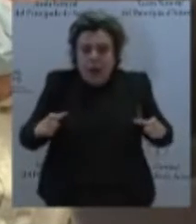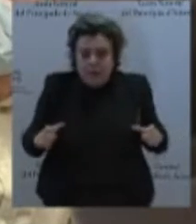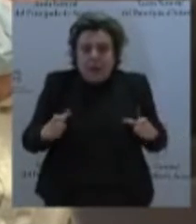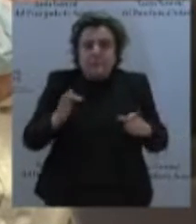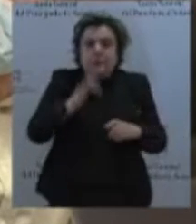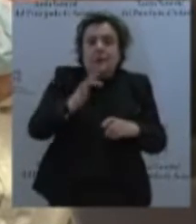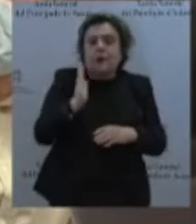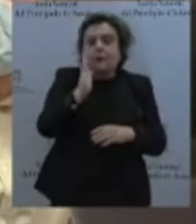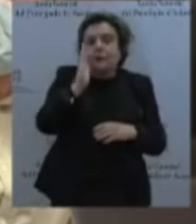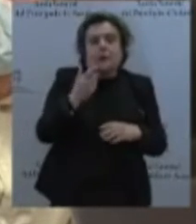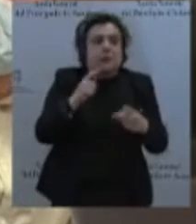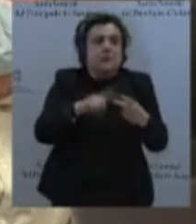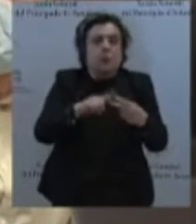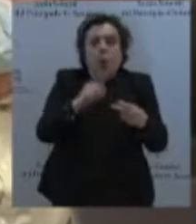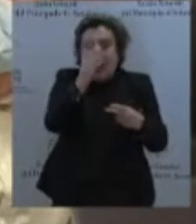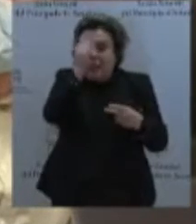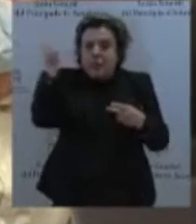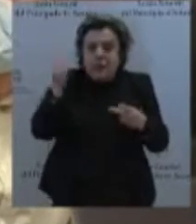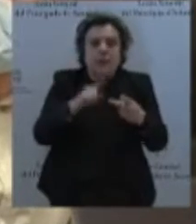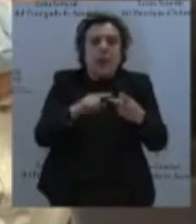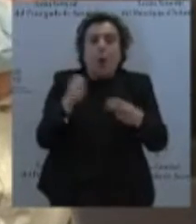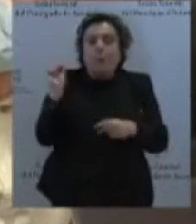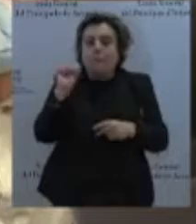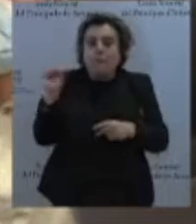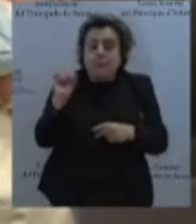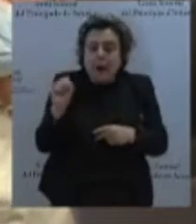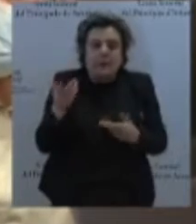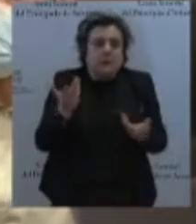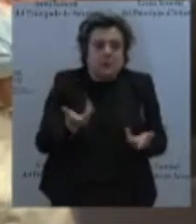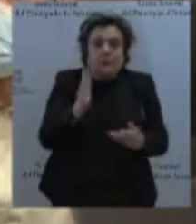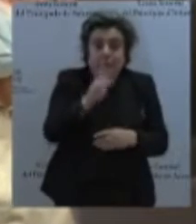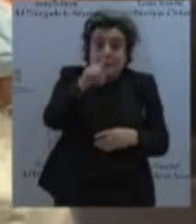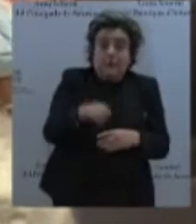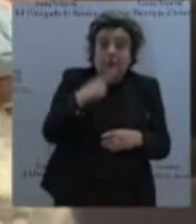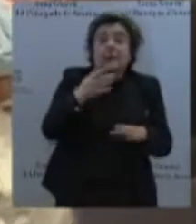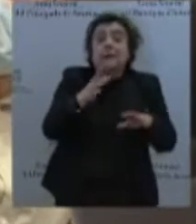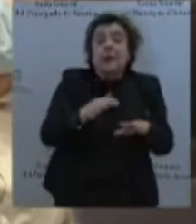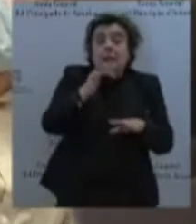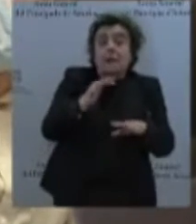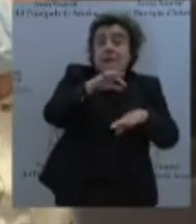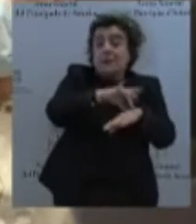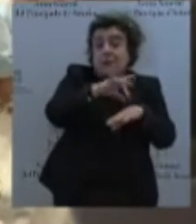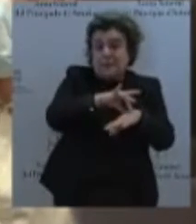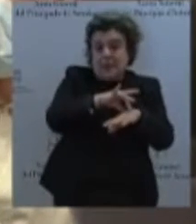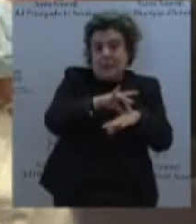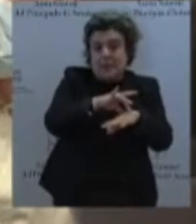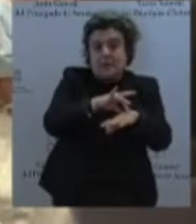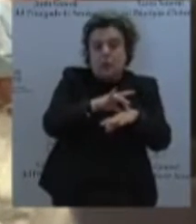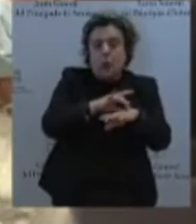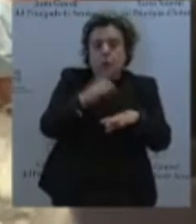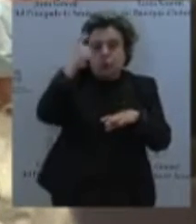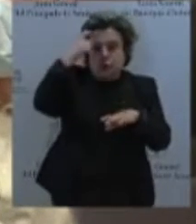Parkinson. Ha aumentado la incidencia también de las enfermedades cerebrovasculares, que en Asturias se registran anualmente 3.500 casos de